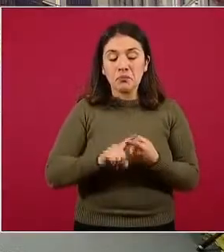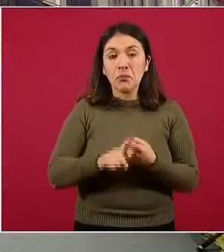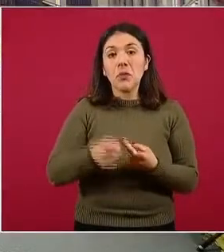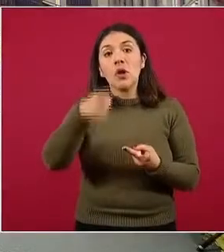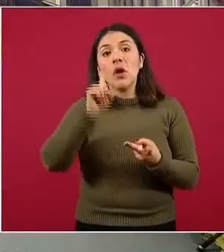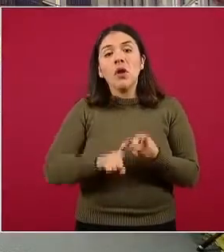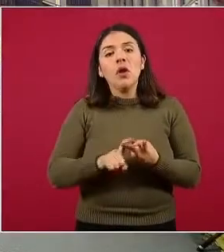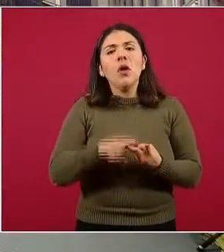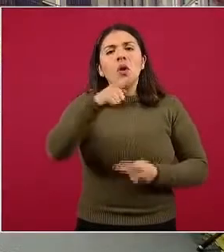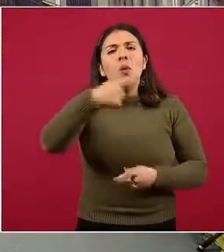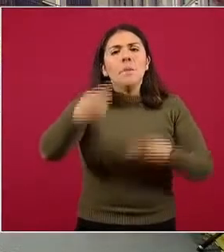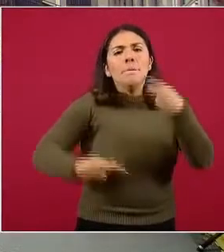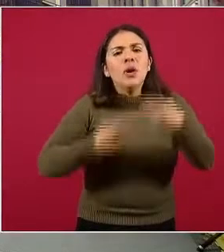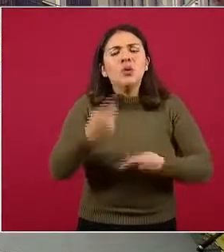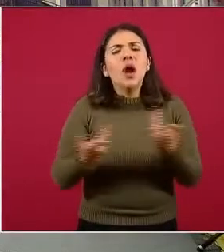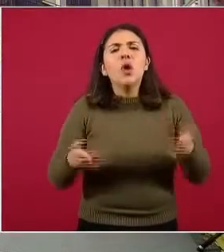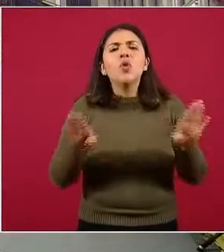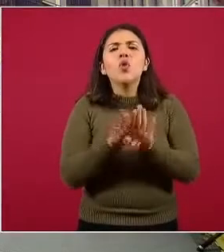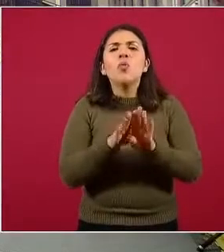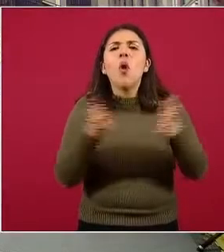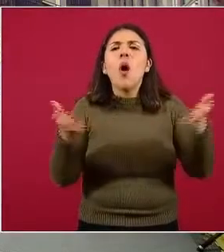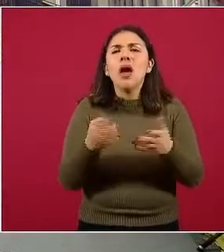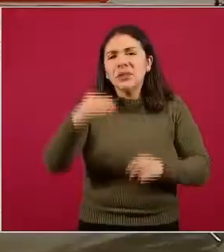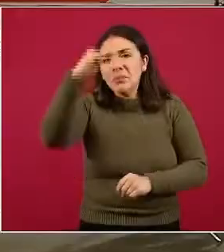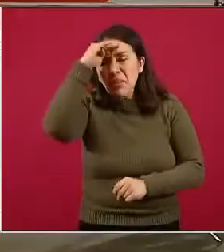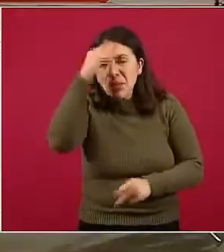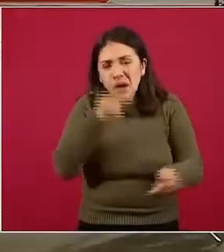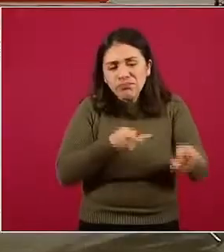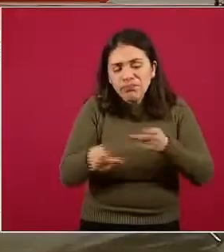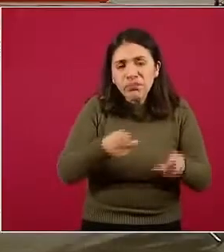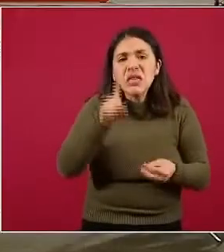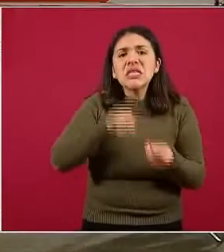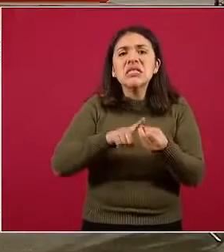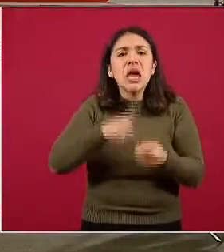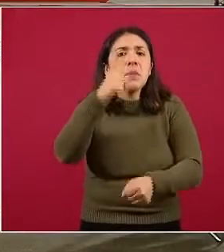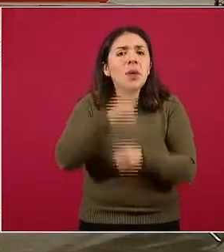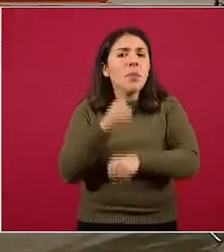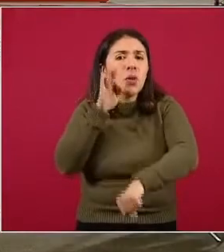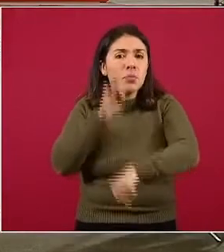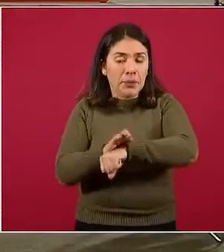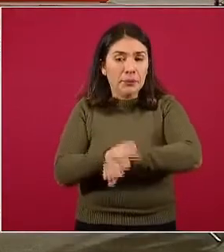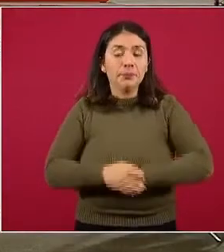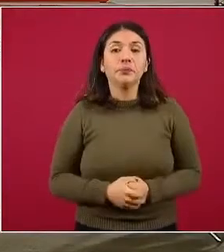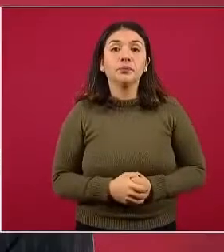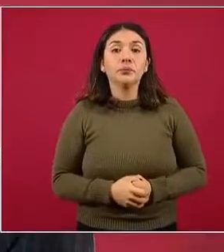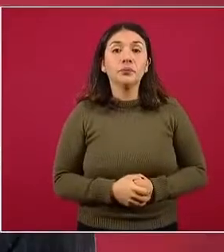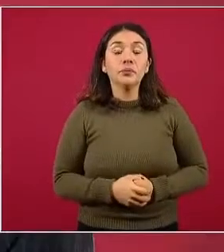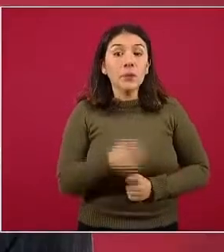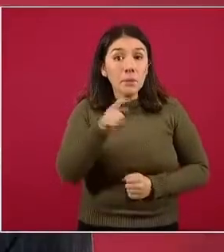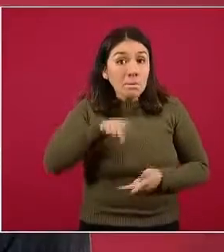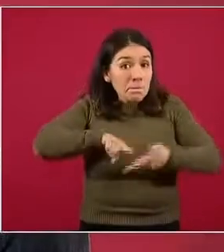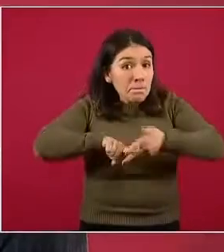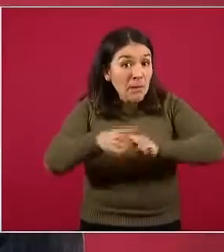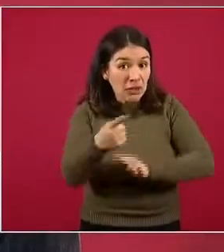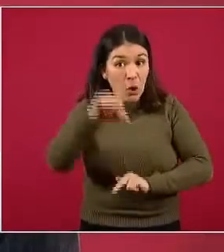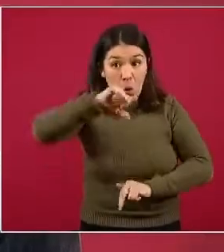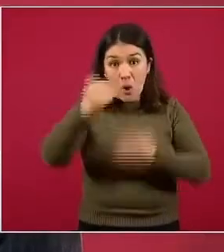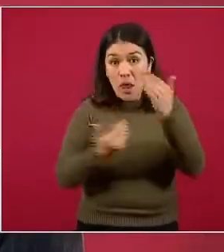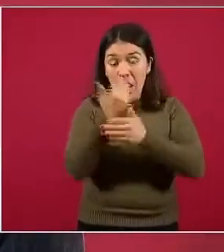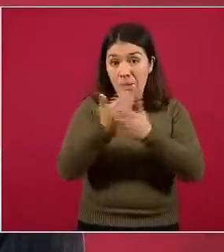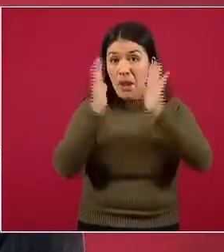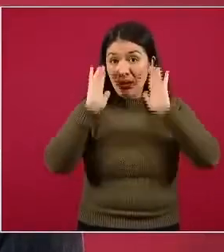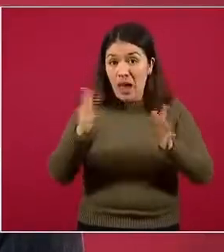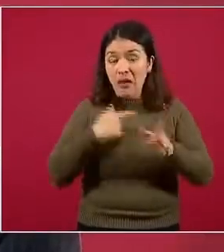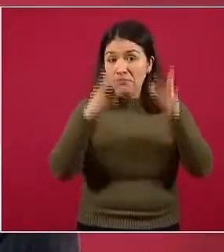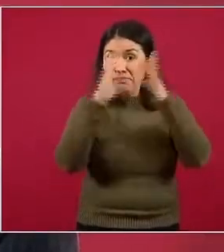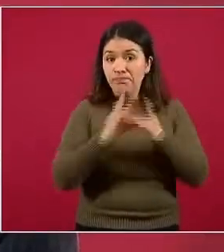de cómo está diseñado el operativo y a quién va a beneficiar. El operativo inicial, que esta mañana presentamos